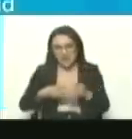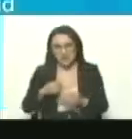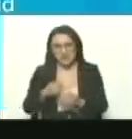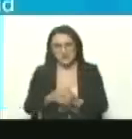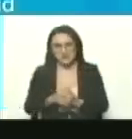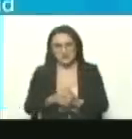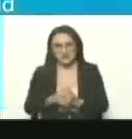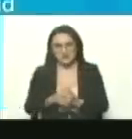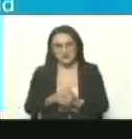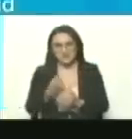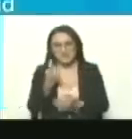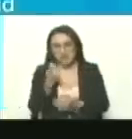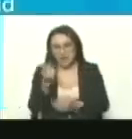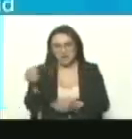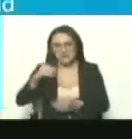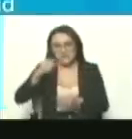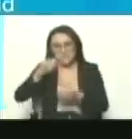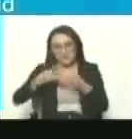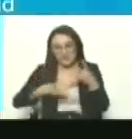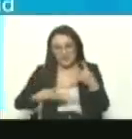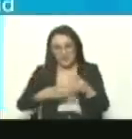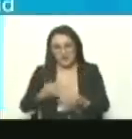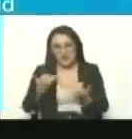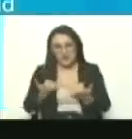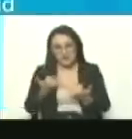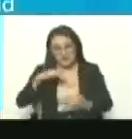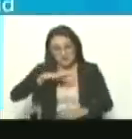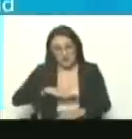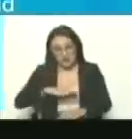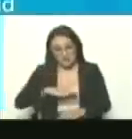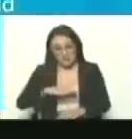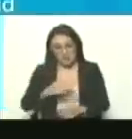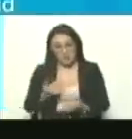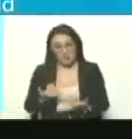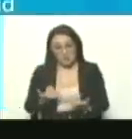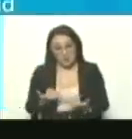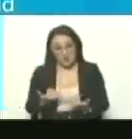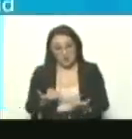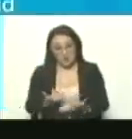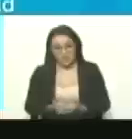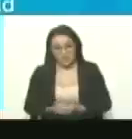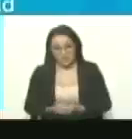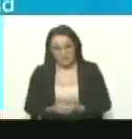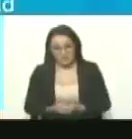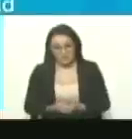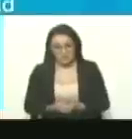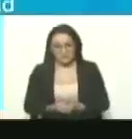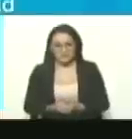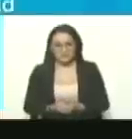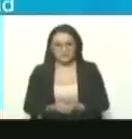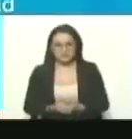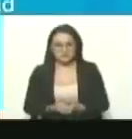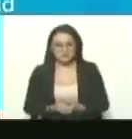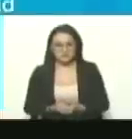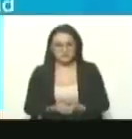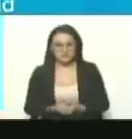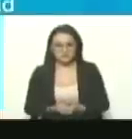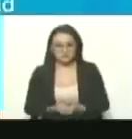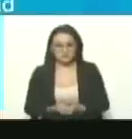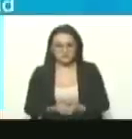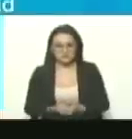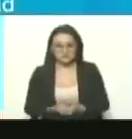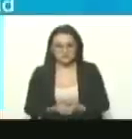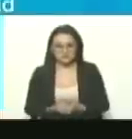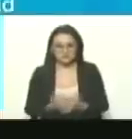insumos nos hace falta. Aquí estamos, mi presidente, también tenemos acá una base de